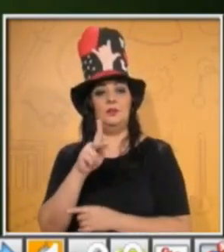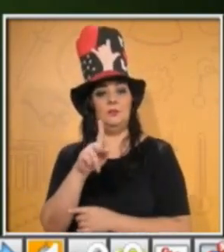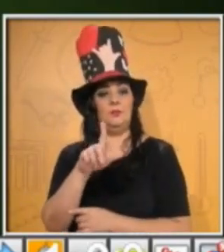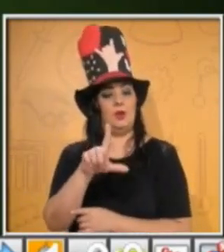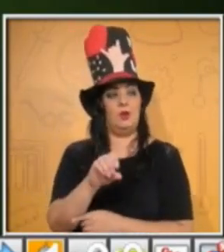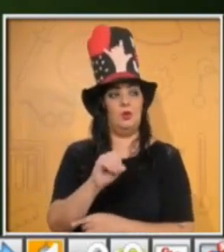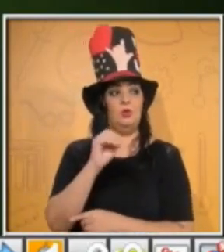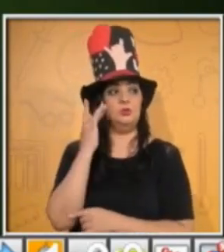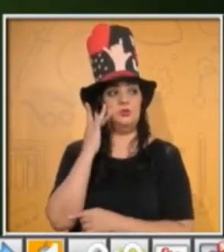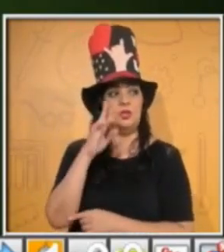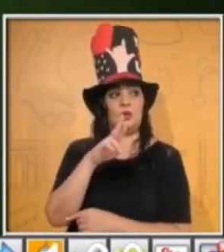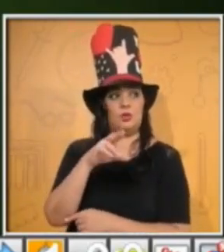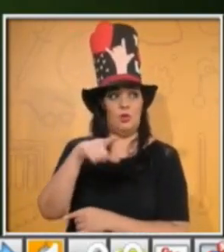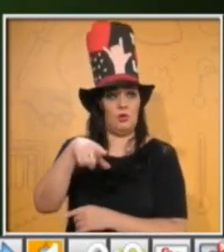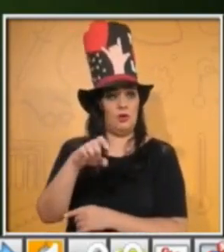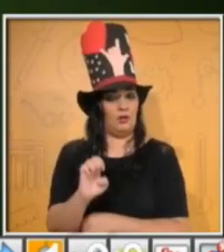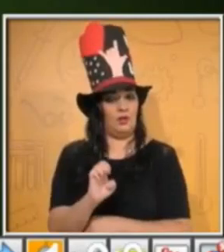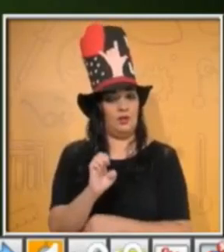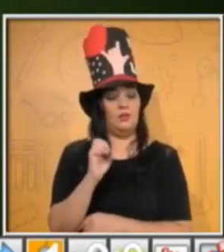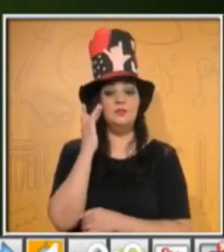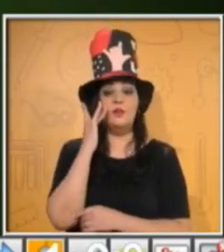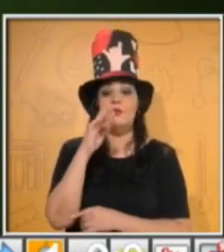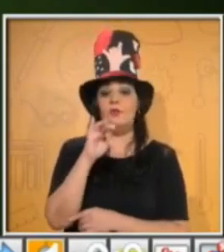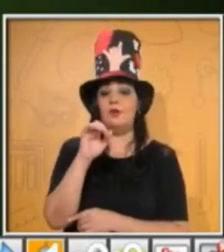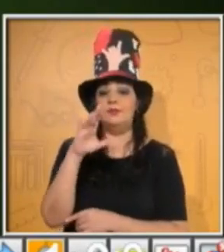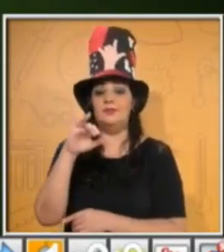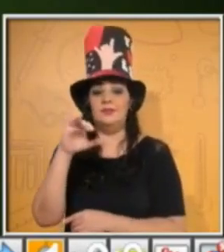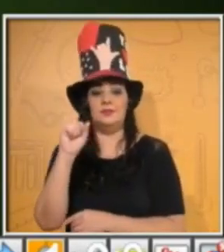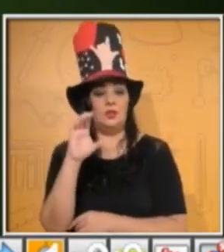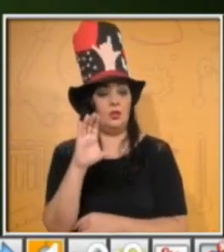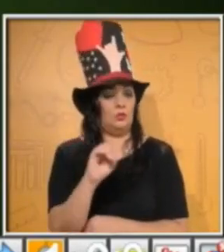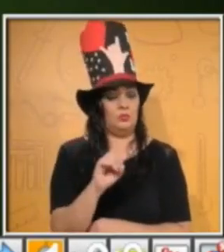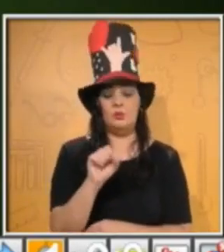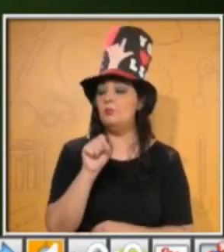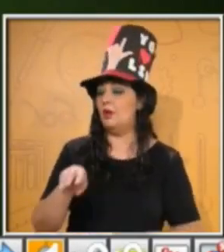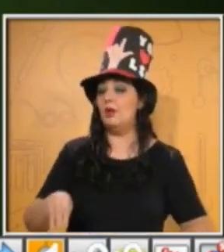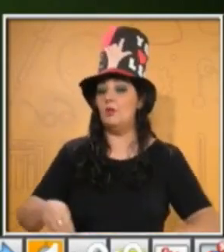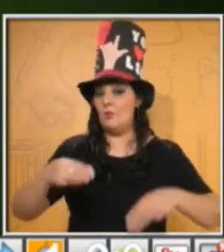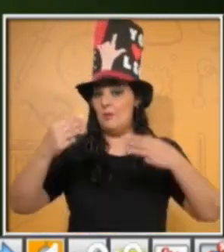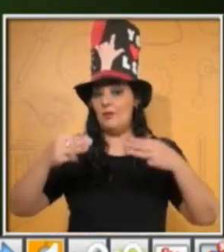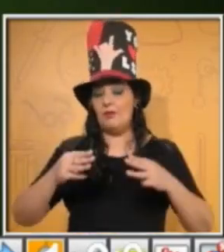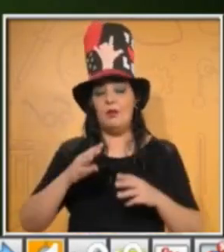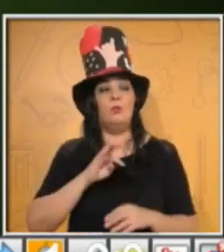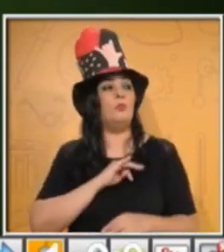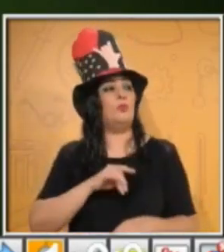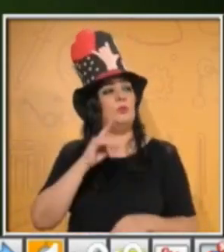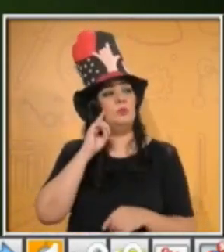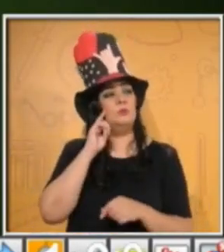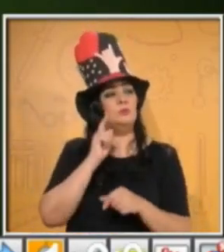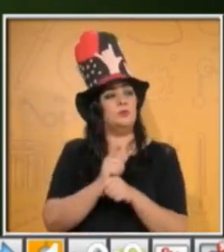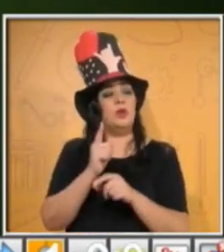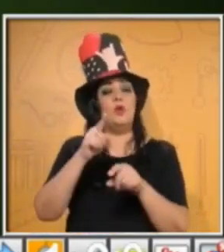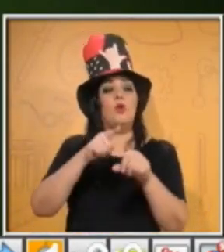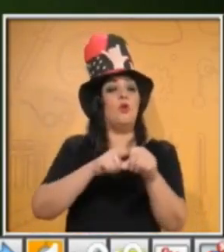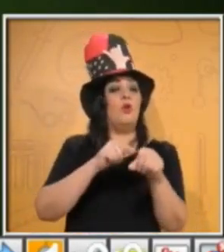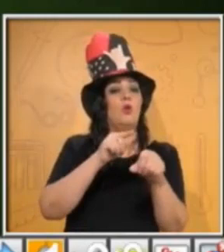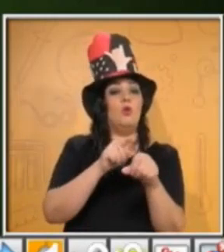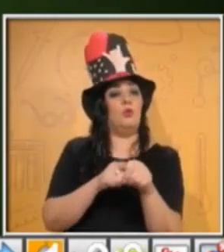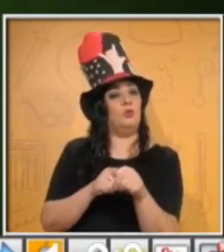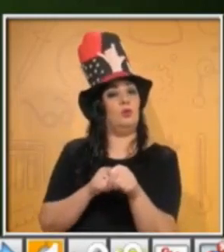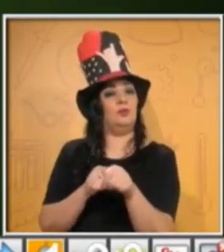San Francisco, la Basílica de Guanajuato, incluso hay un mercado. Con colores podemos identificar